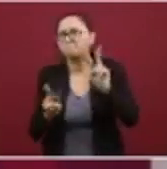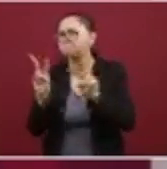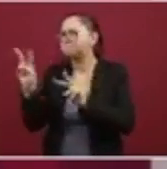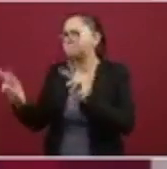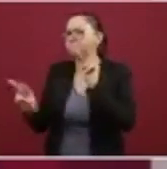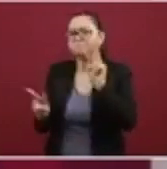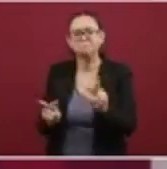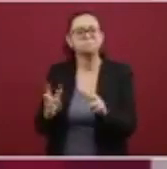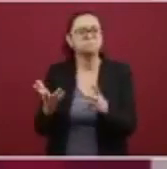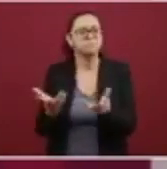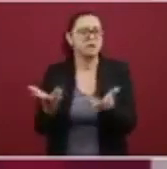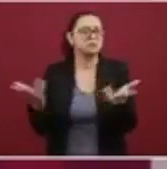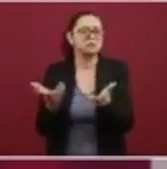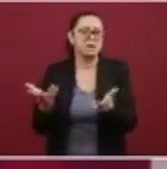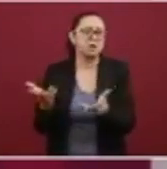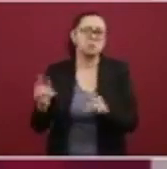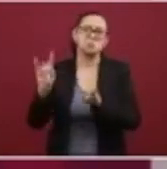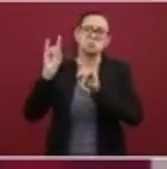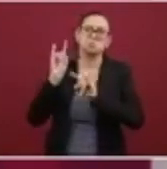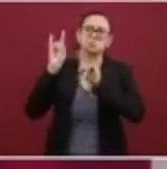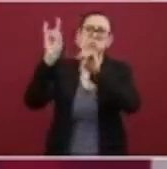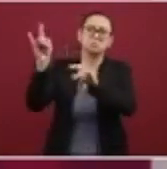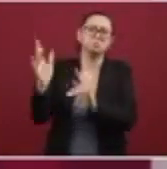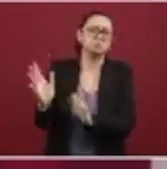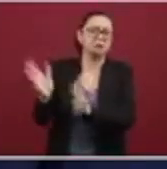Se hicieron los segundos pisos, ahí están.